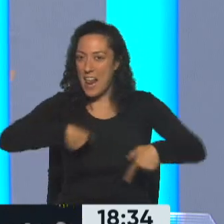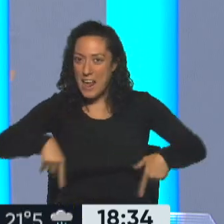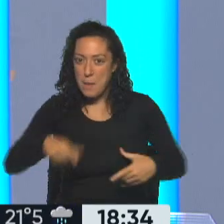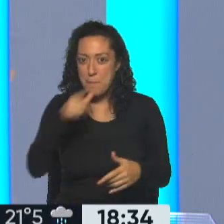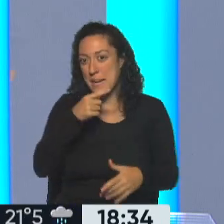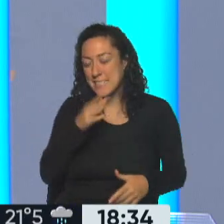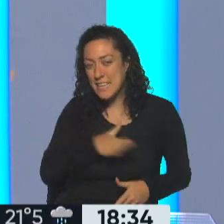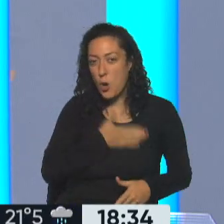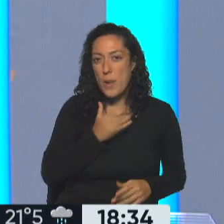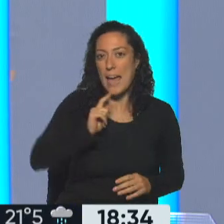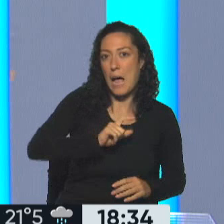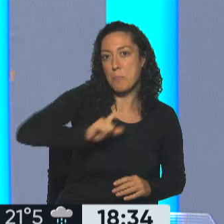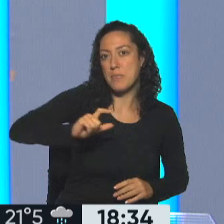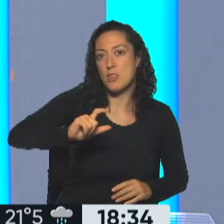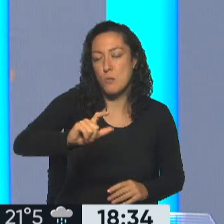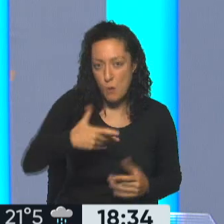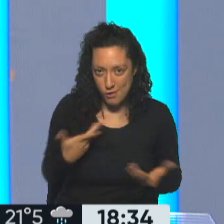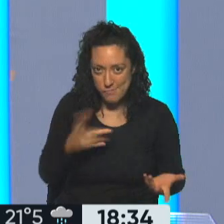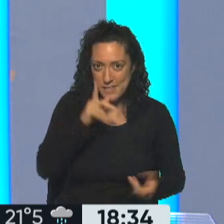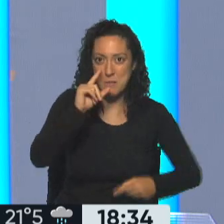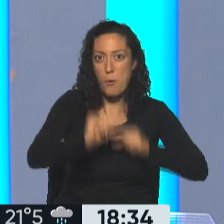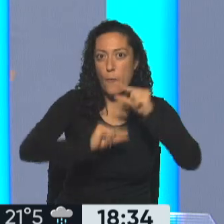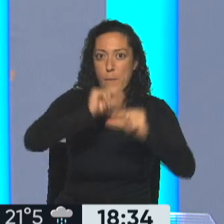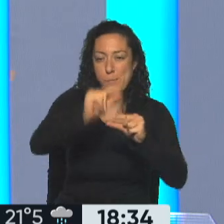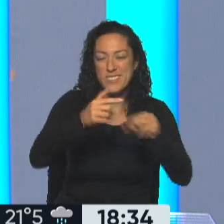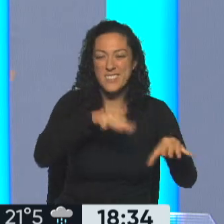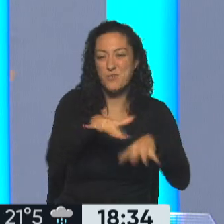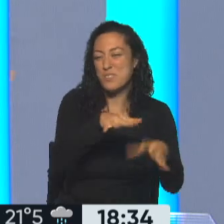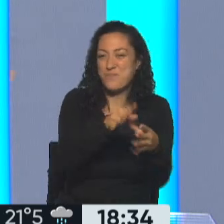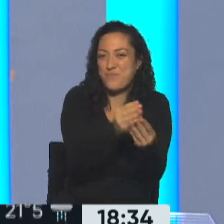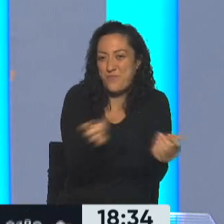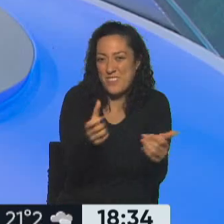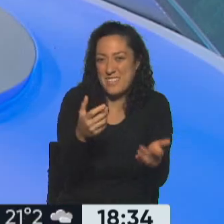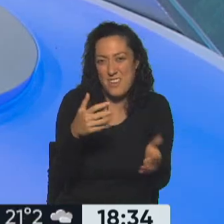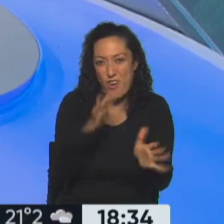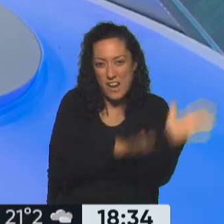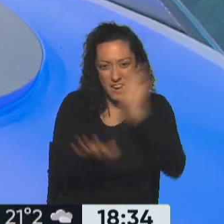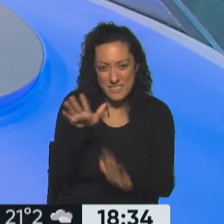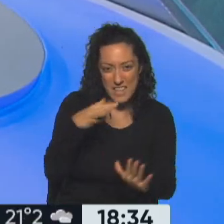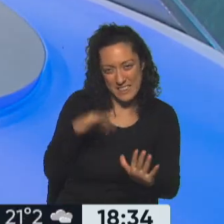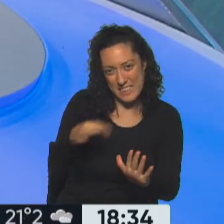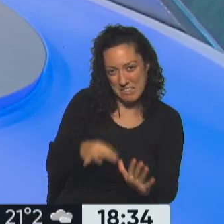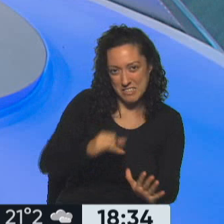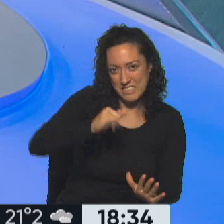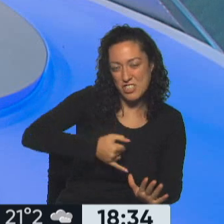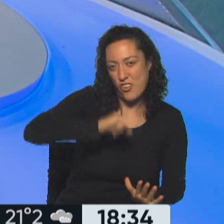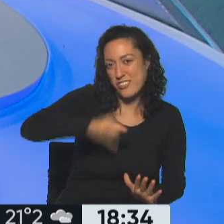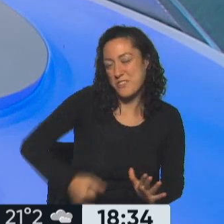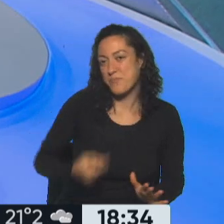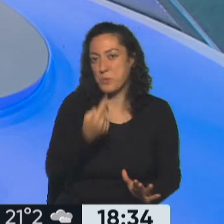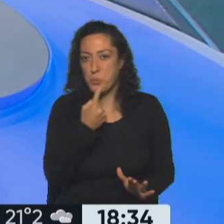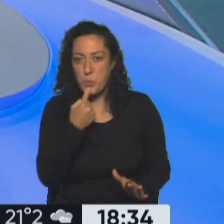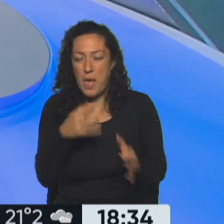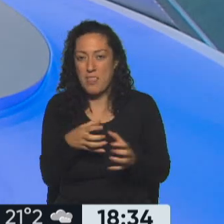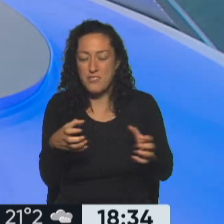una especie de novela en capítulos Bueno creo que no daba más la escena para seguir sosteniendo esa Esa incógnita